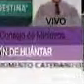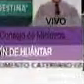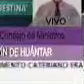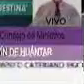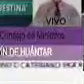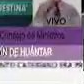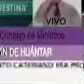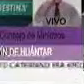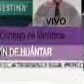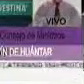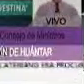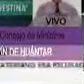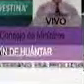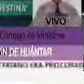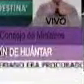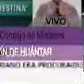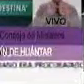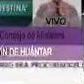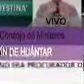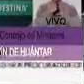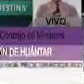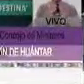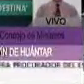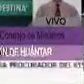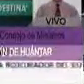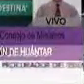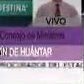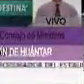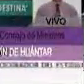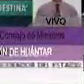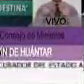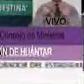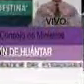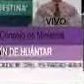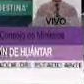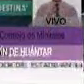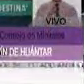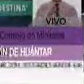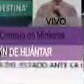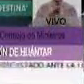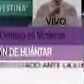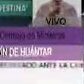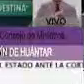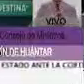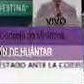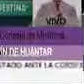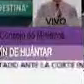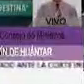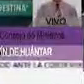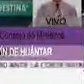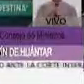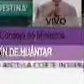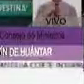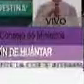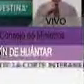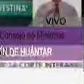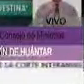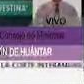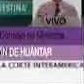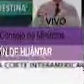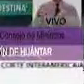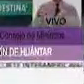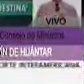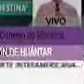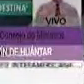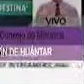peruano. Lo segundo es que la Corte Interamericana no procesa casos contra el Poder Ejecutivo ni